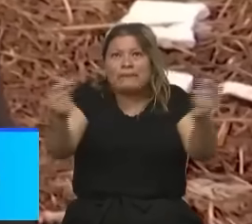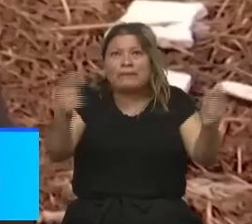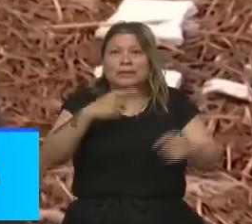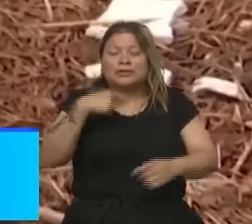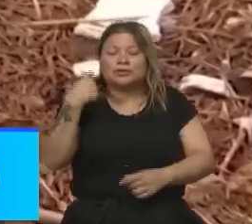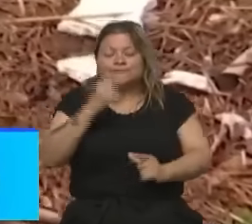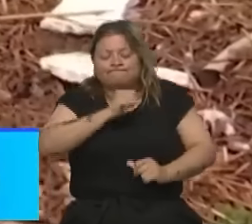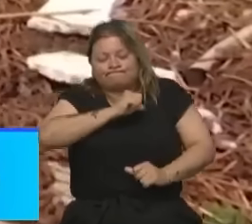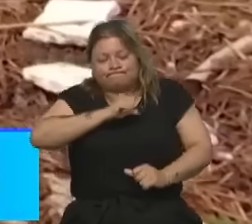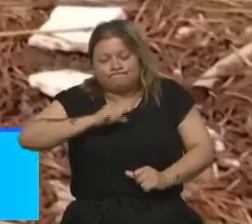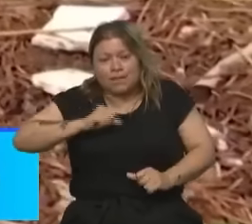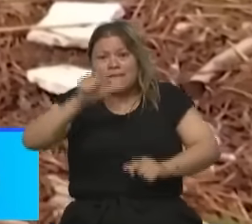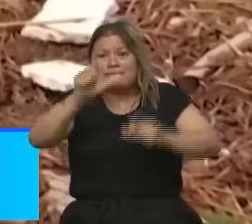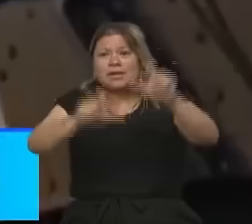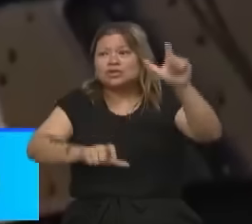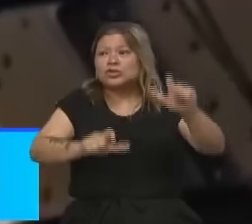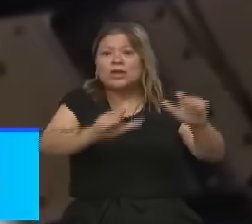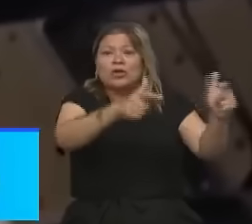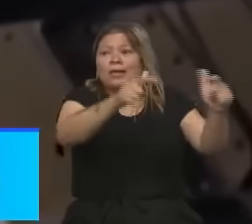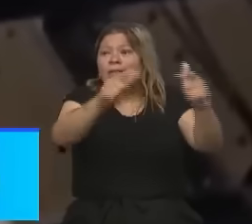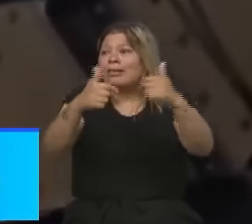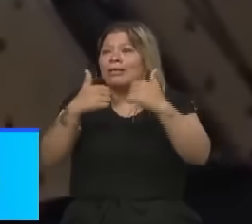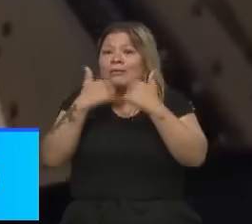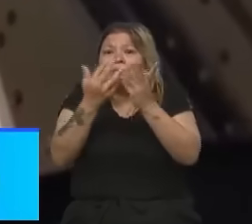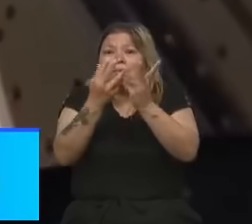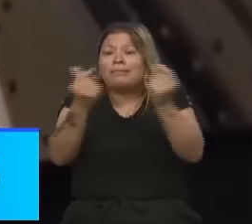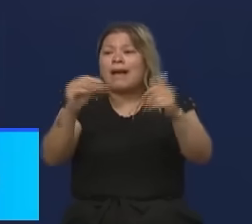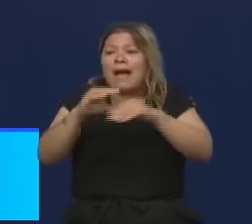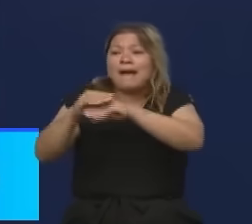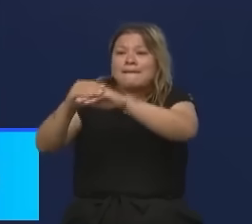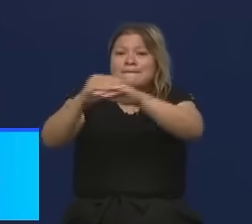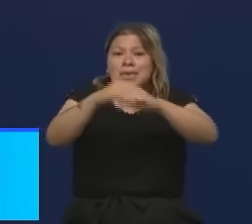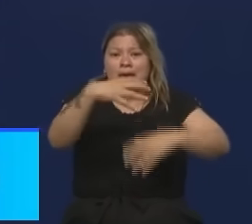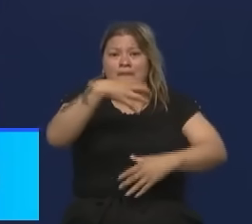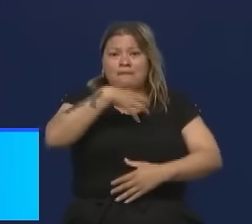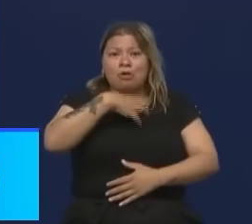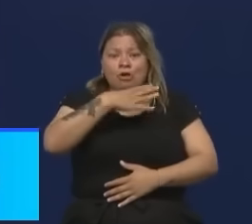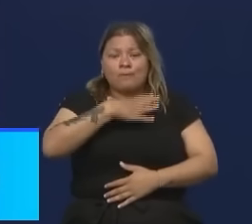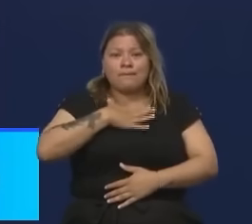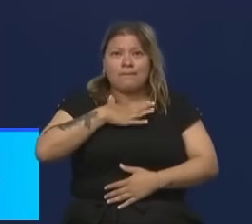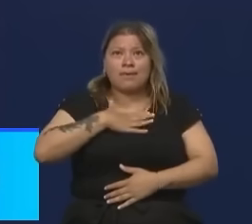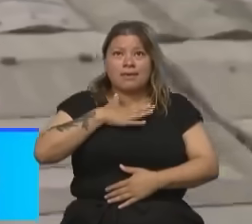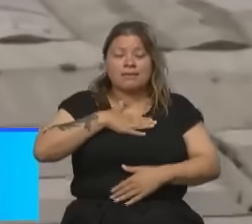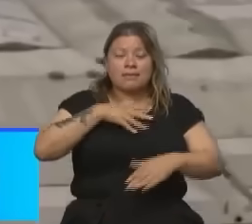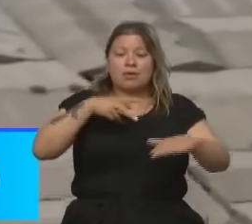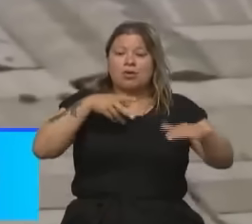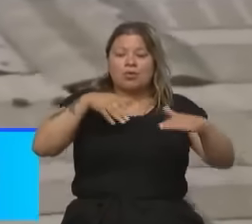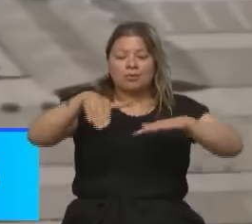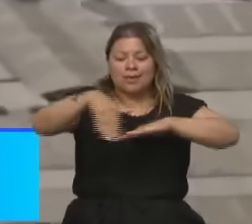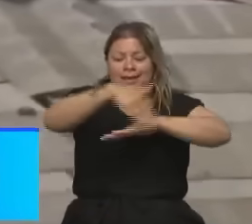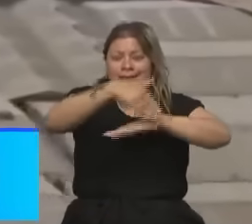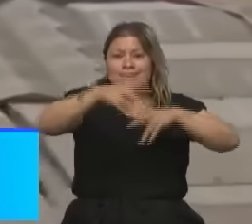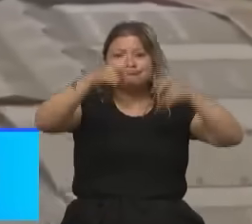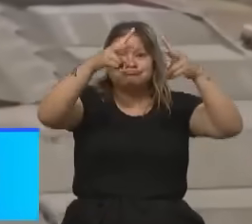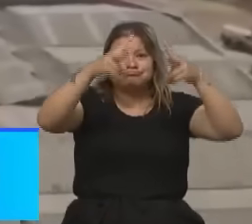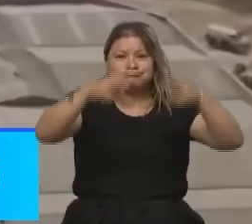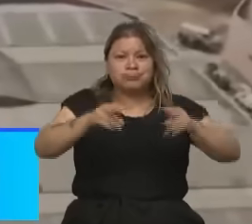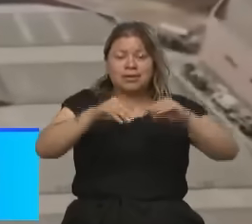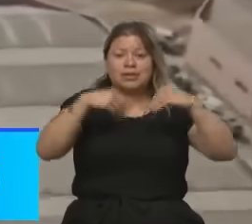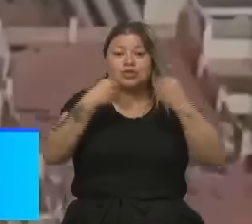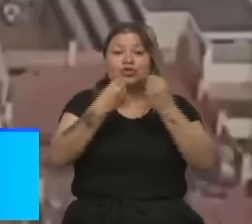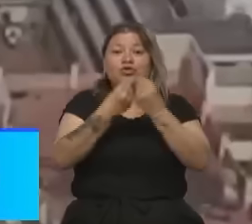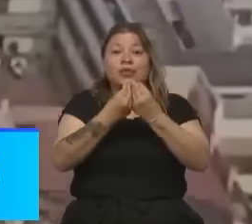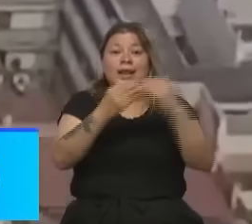faltan, que son amigas nuestras. Rutas y autopistas quedaron cortadas, todas tapadas por el agua. Más de